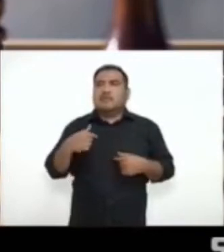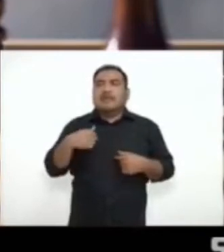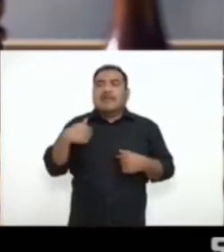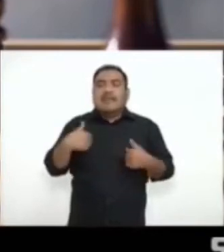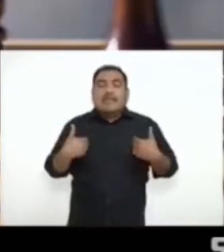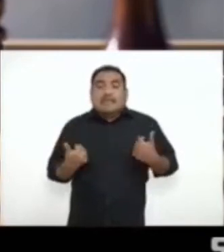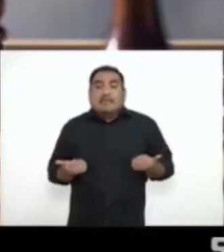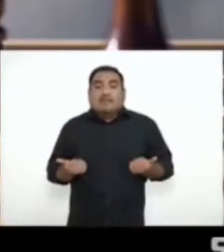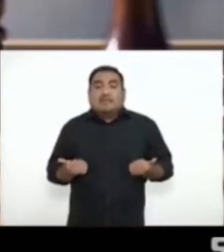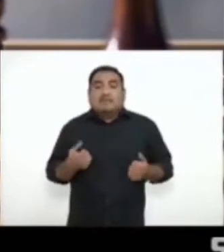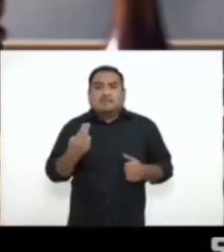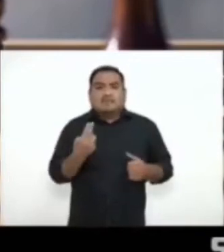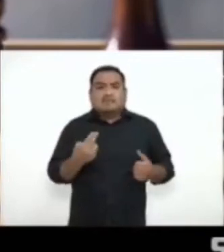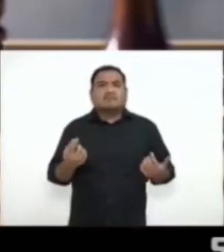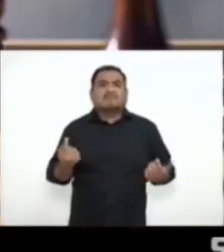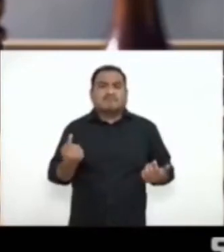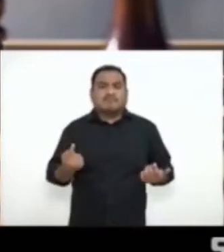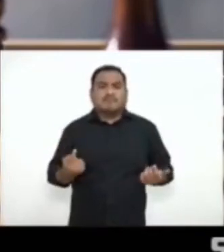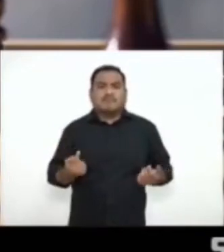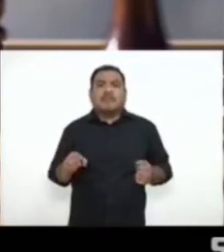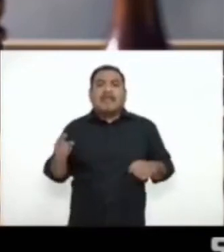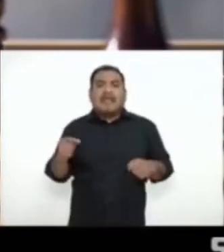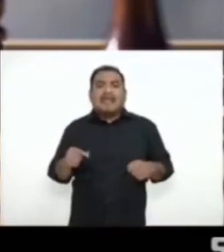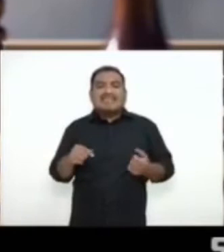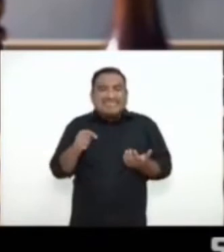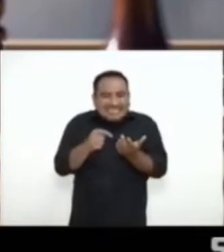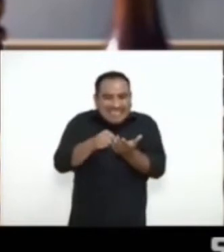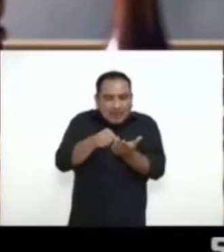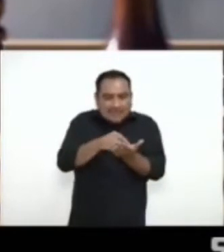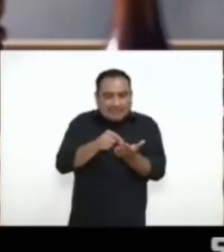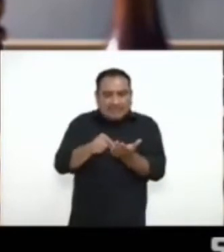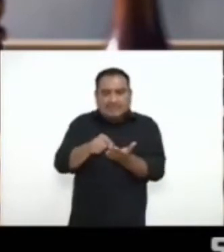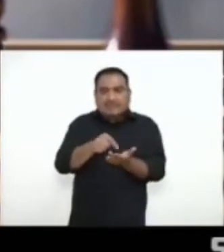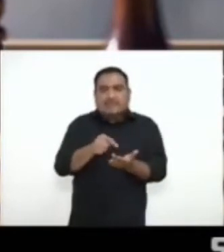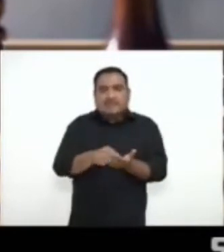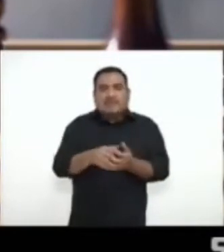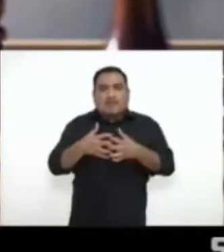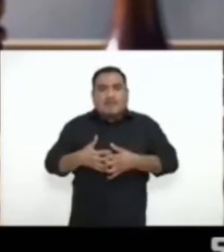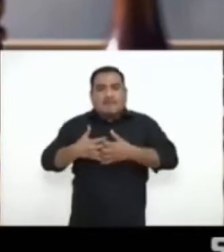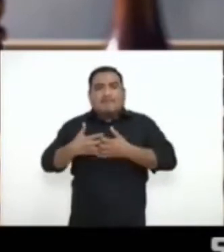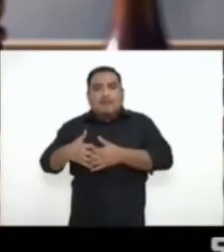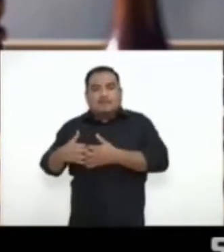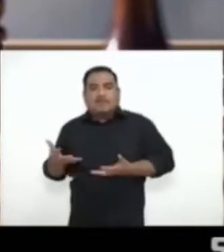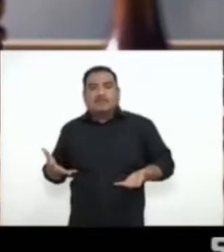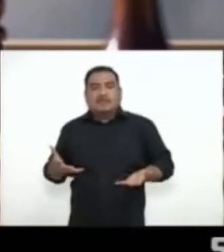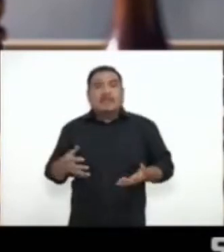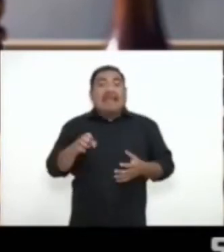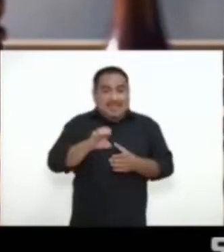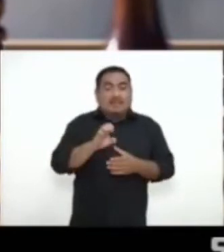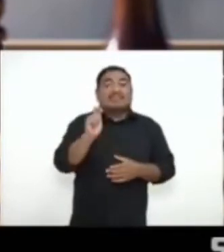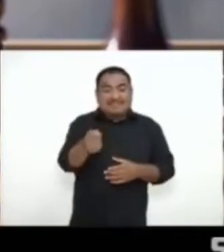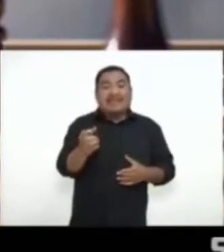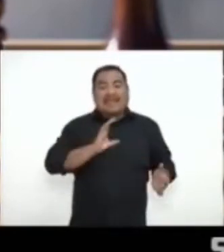digerir. Necesitamos hacer más células y más función. ¿Y qué es el cáncer? Más